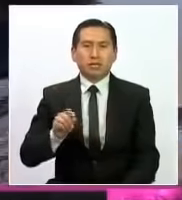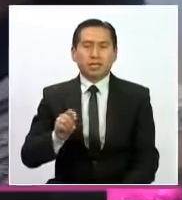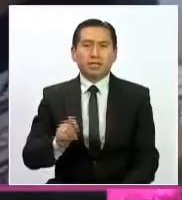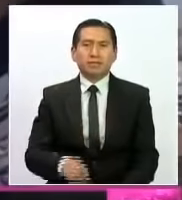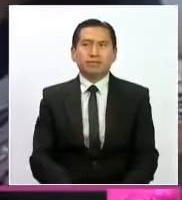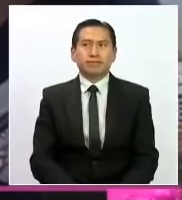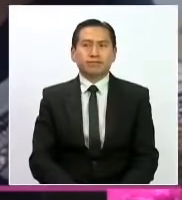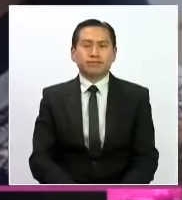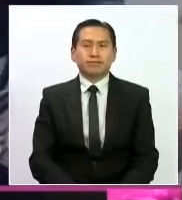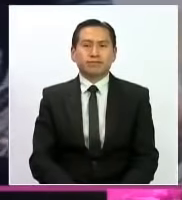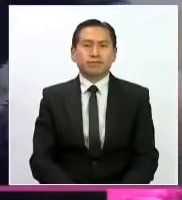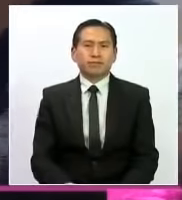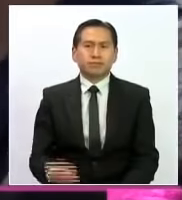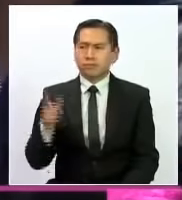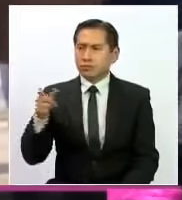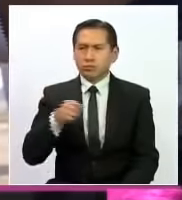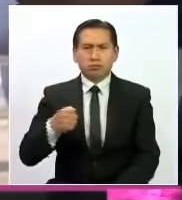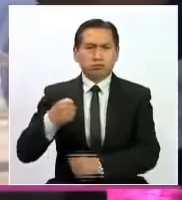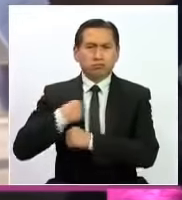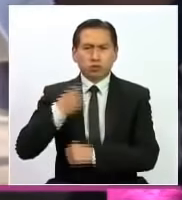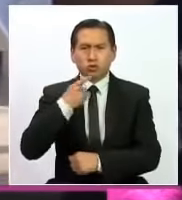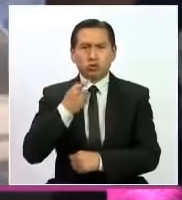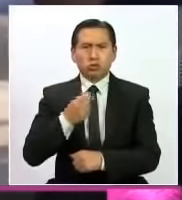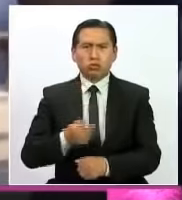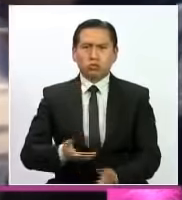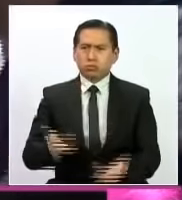2020. ¡Colorón! ¡Alombro!